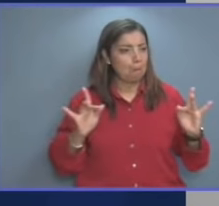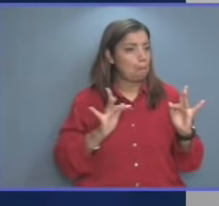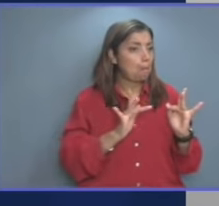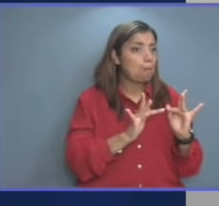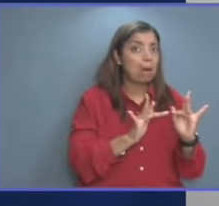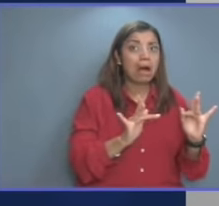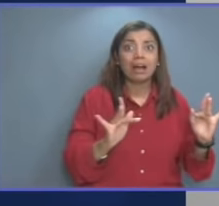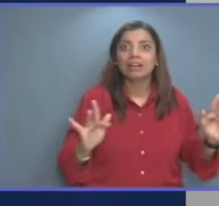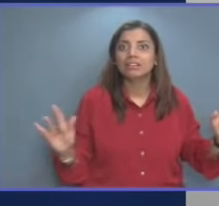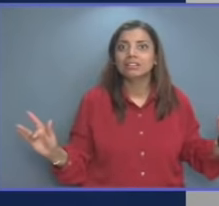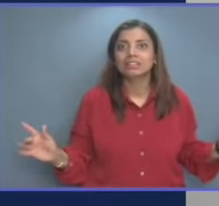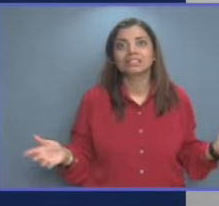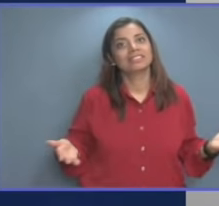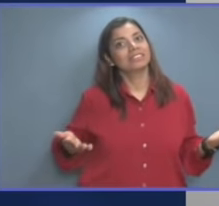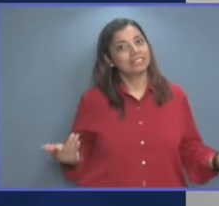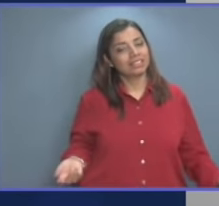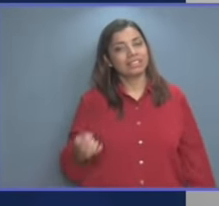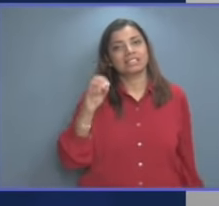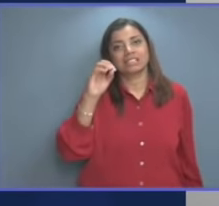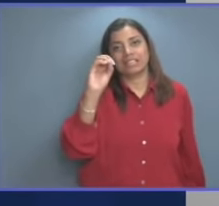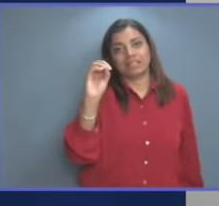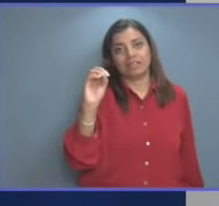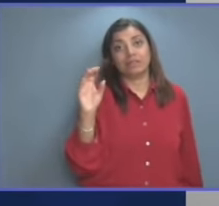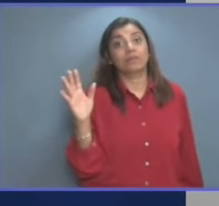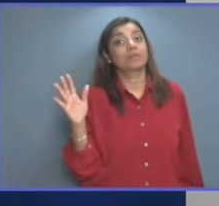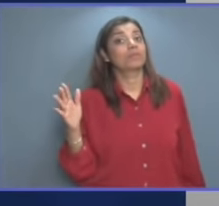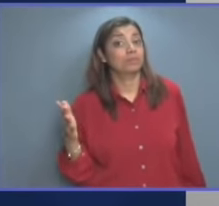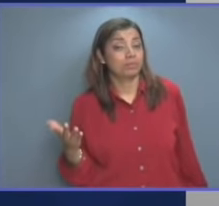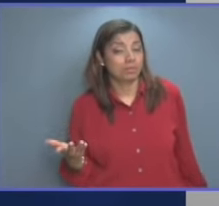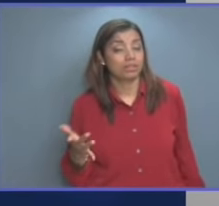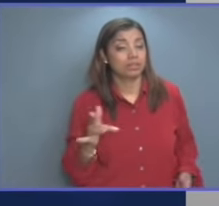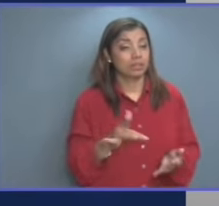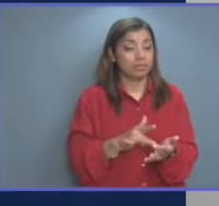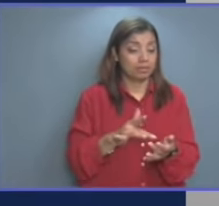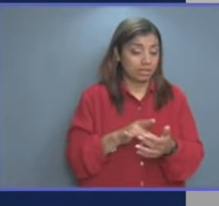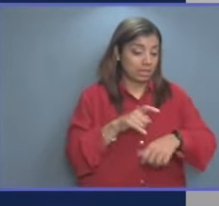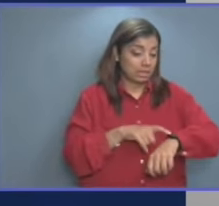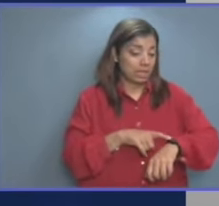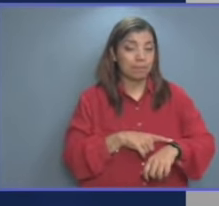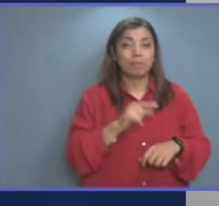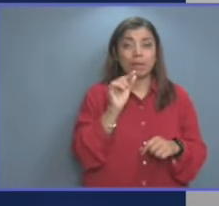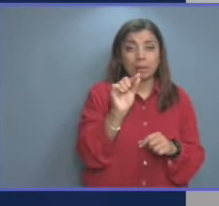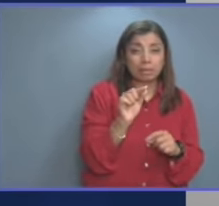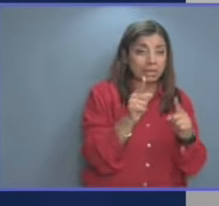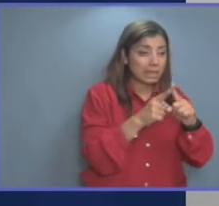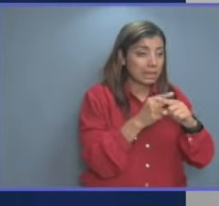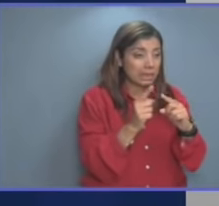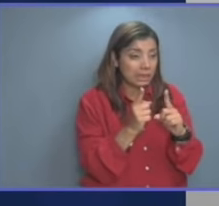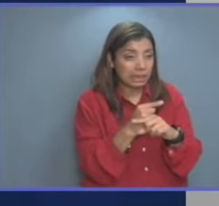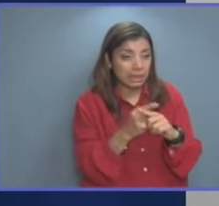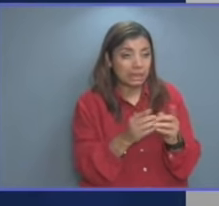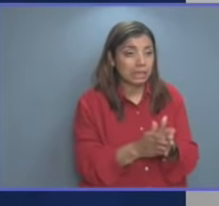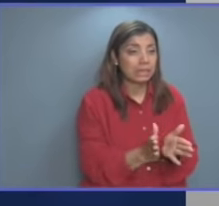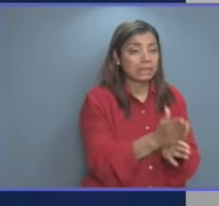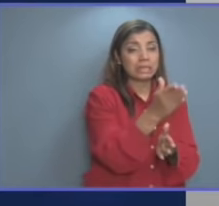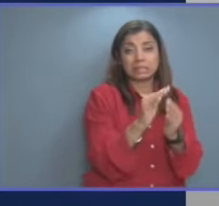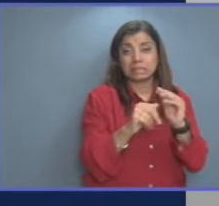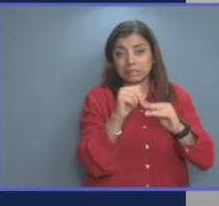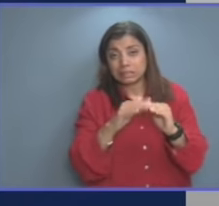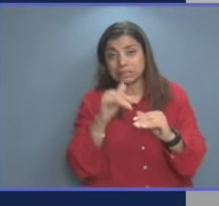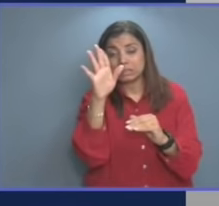es decir con 0 pacientes por lo que estamos aprovechando el tiempo para hacer pequeñas reparaciones pintaba local